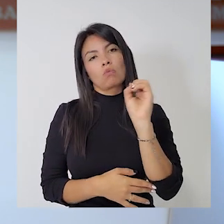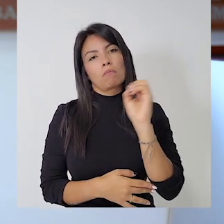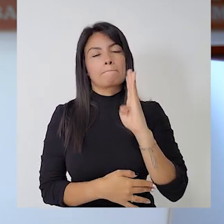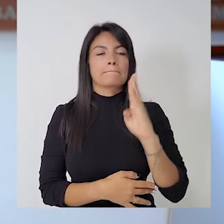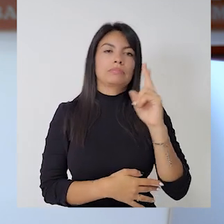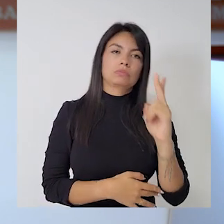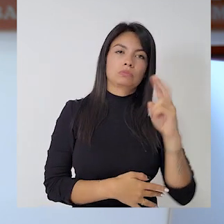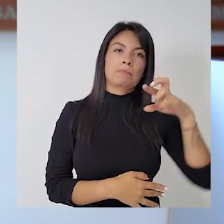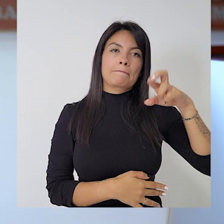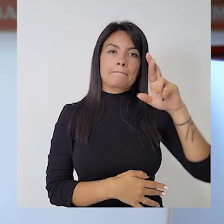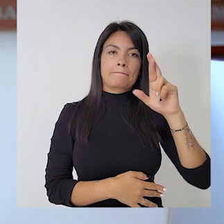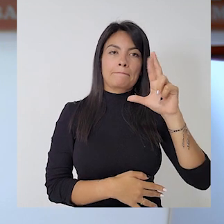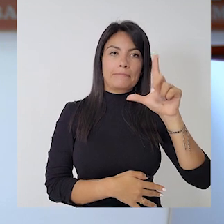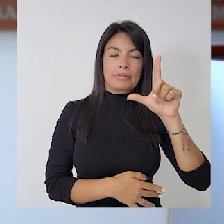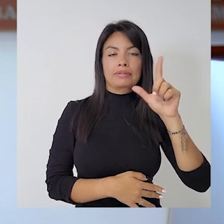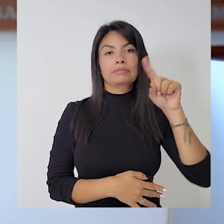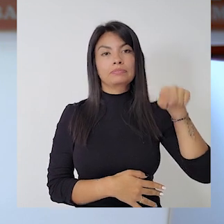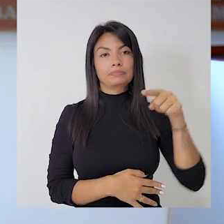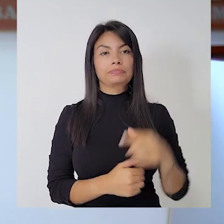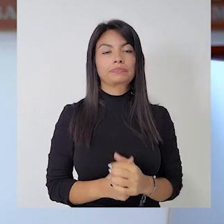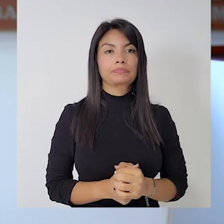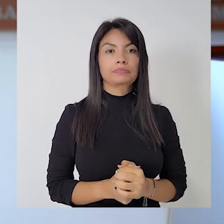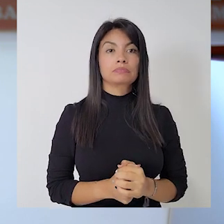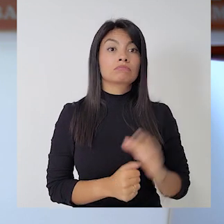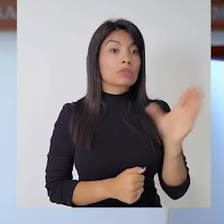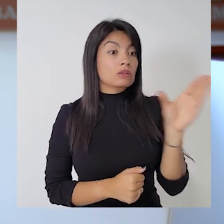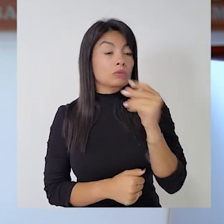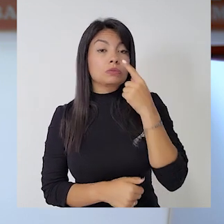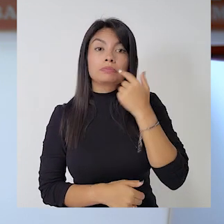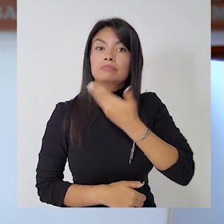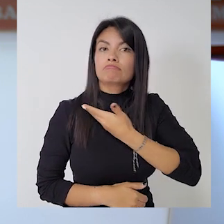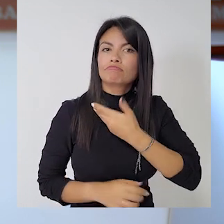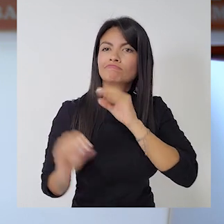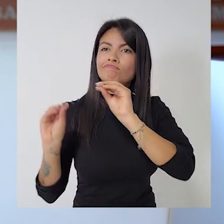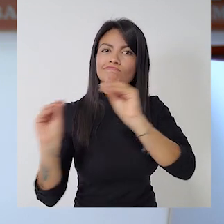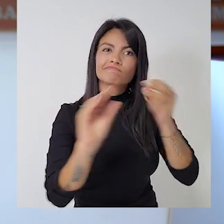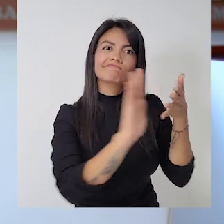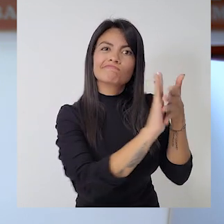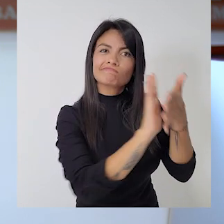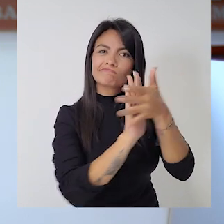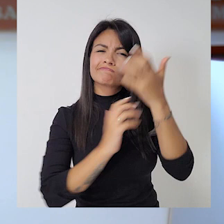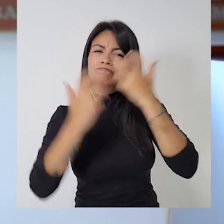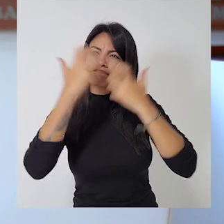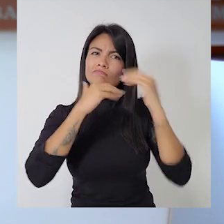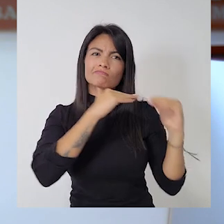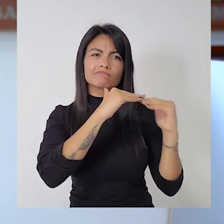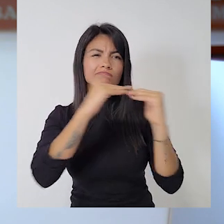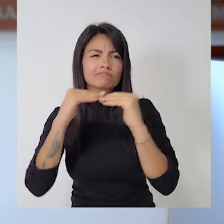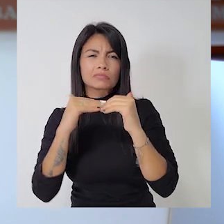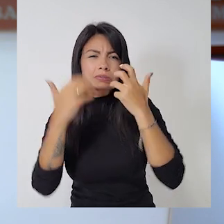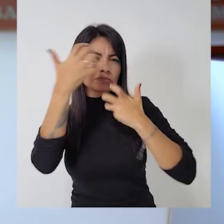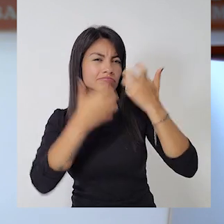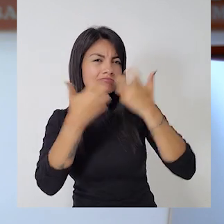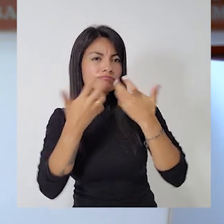o B2 Plus. Así que a todos los padres de familia, darles este mensaje muy importante sobre las pruebas